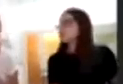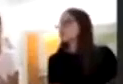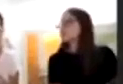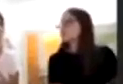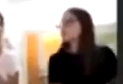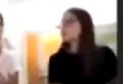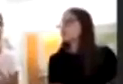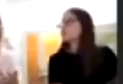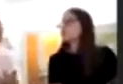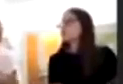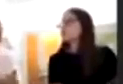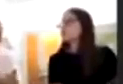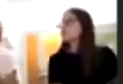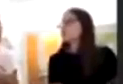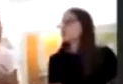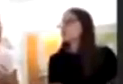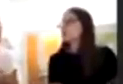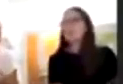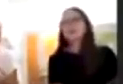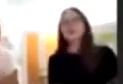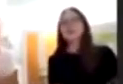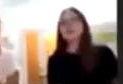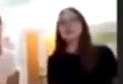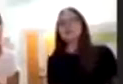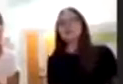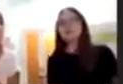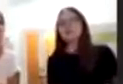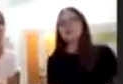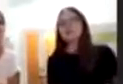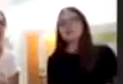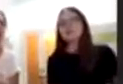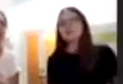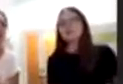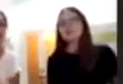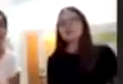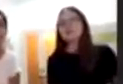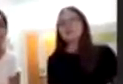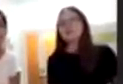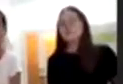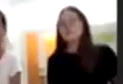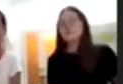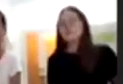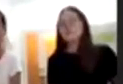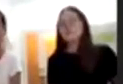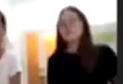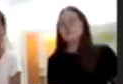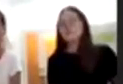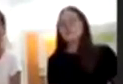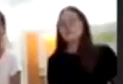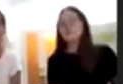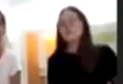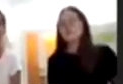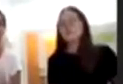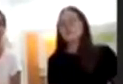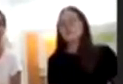las terrazas verdes, fachadas verdes, pensar el pulmón de manzana como un alimento comunitario